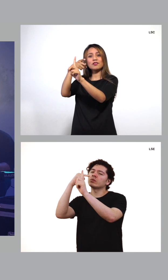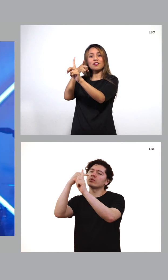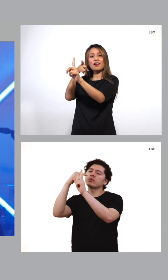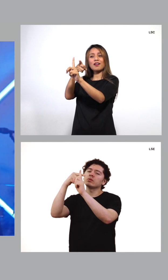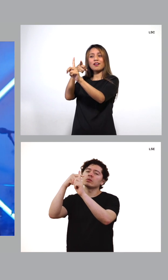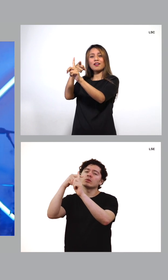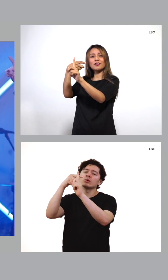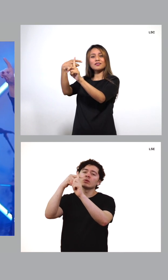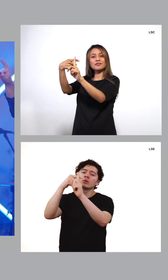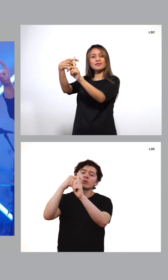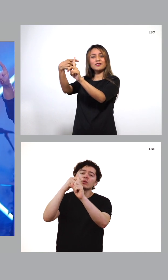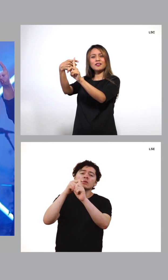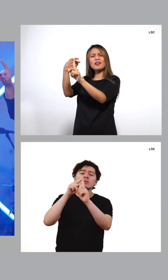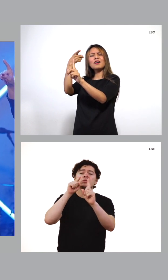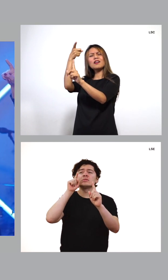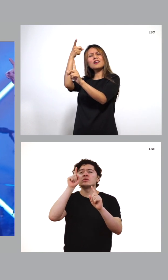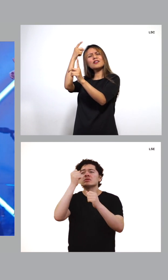cruz donde sangró,